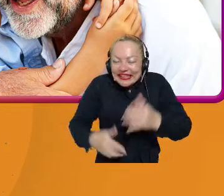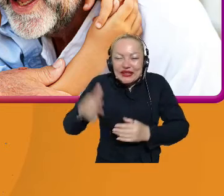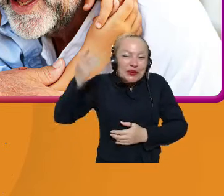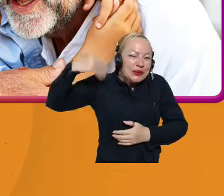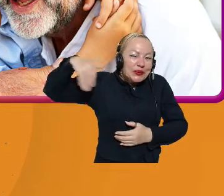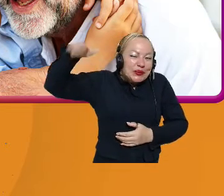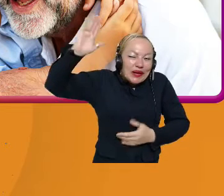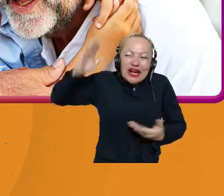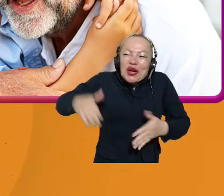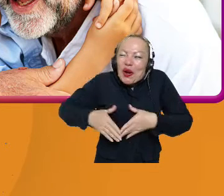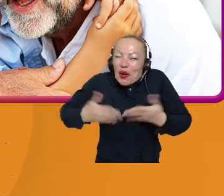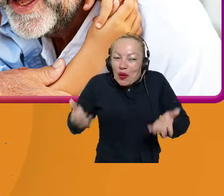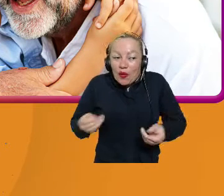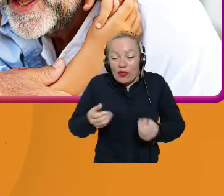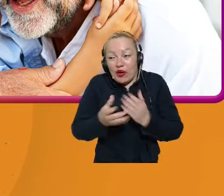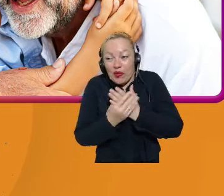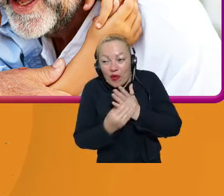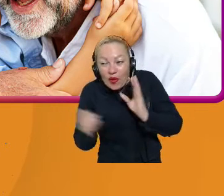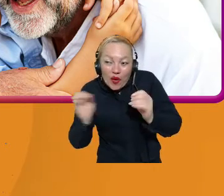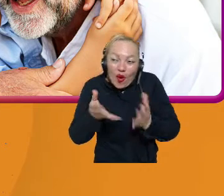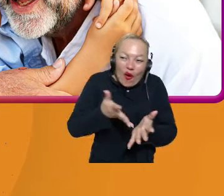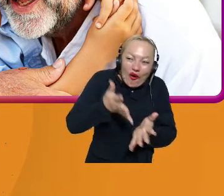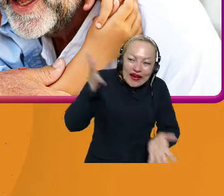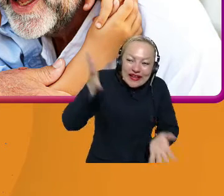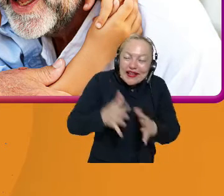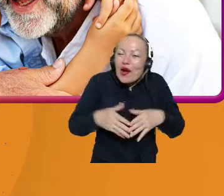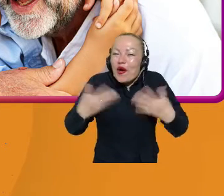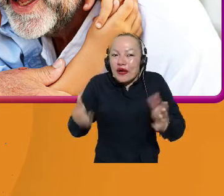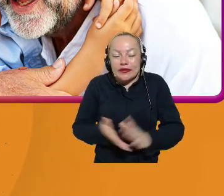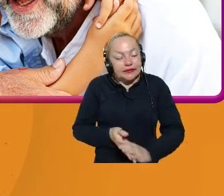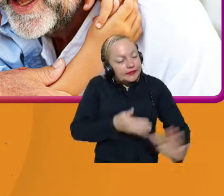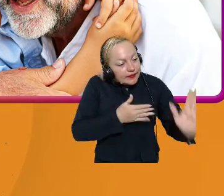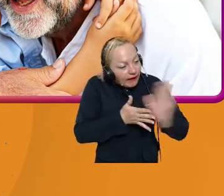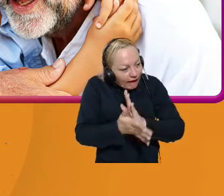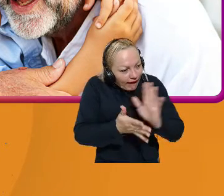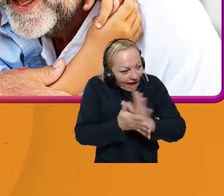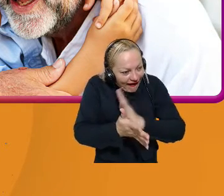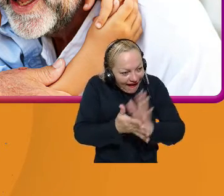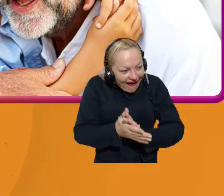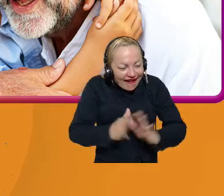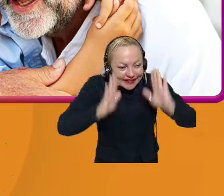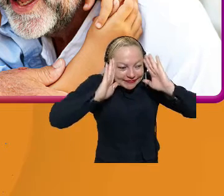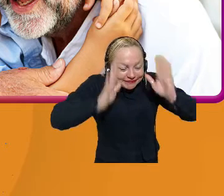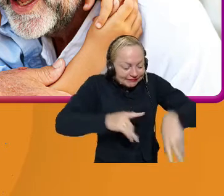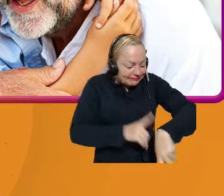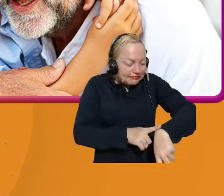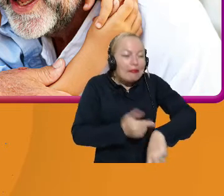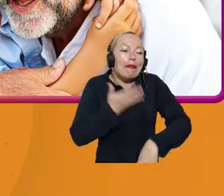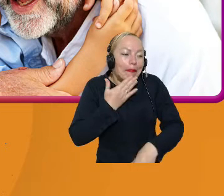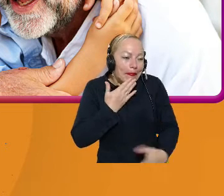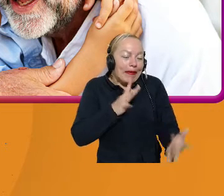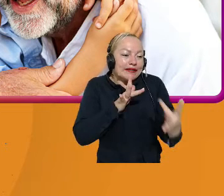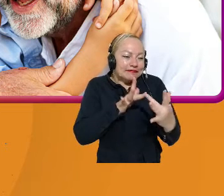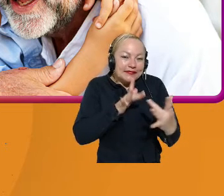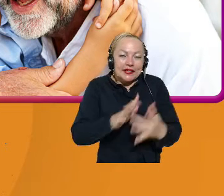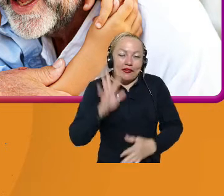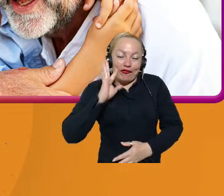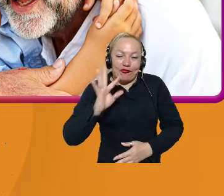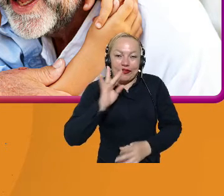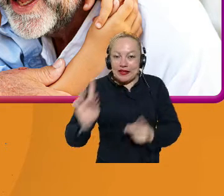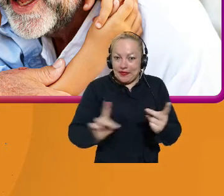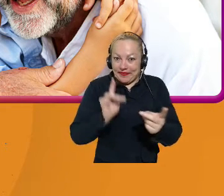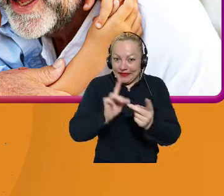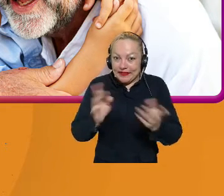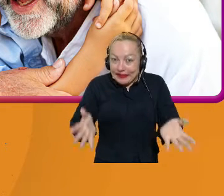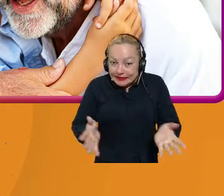bueno, a mí me encanta escuchar. Y es bueno escuchar, regalarle un ratico de tiempo a esas historias. Es fabuloso. O